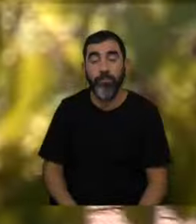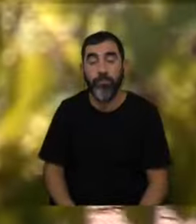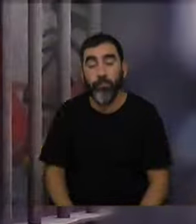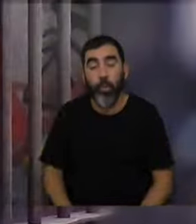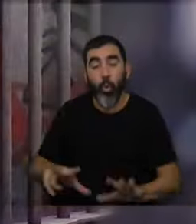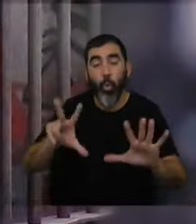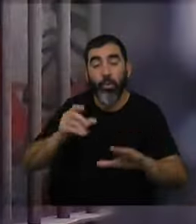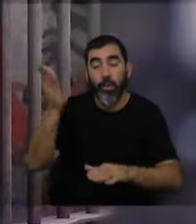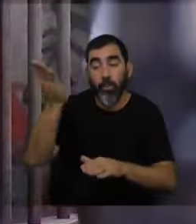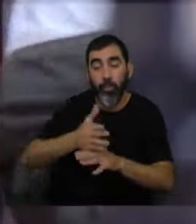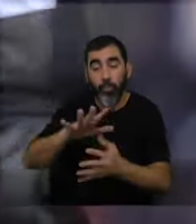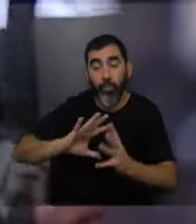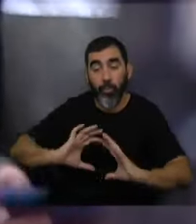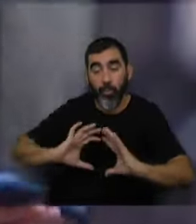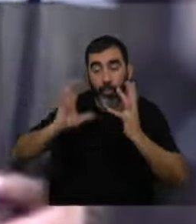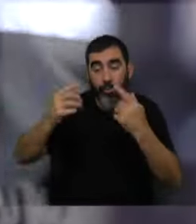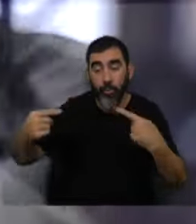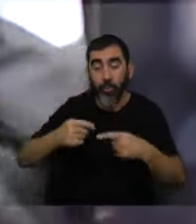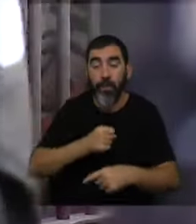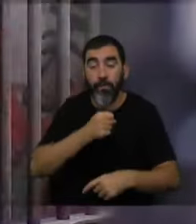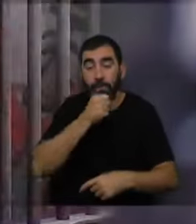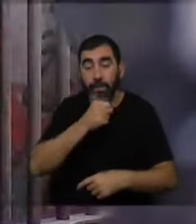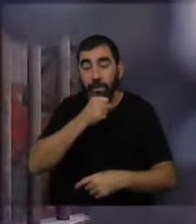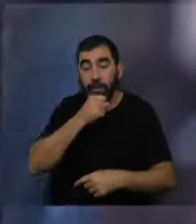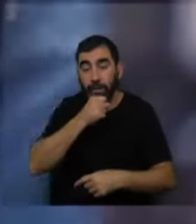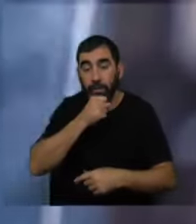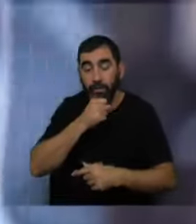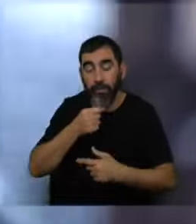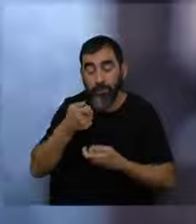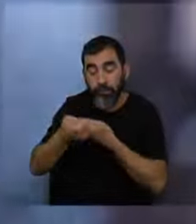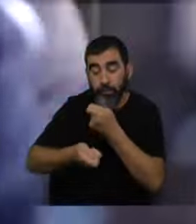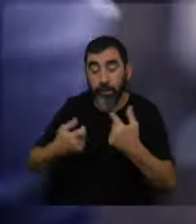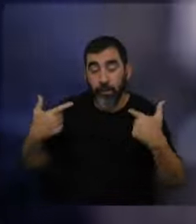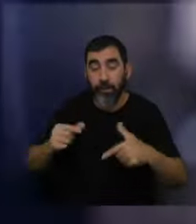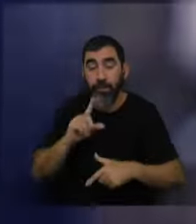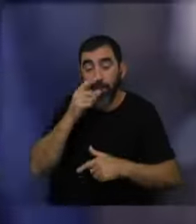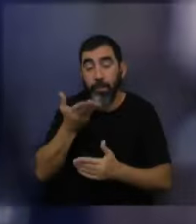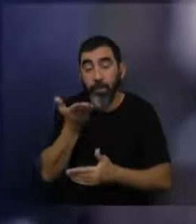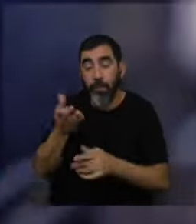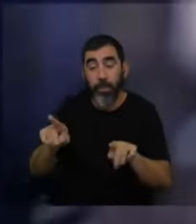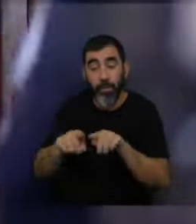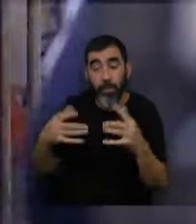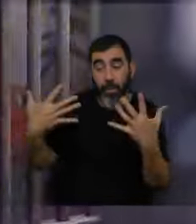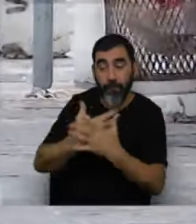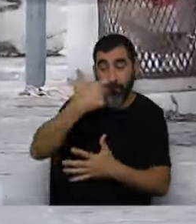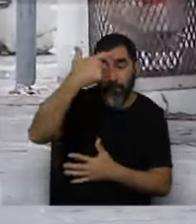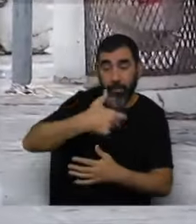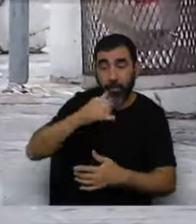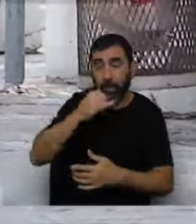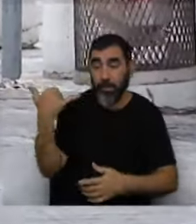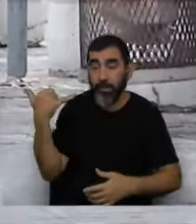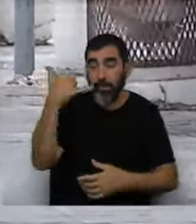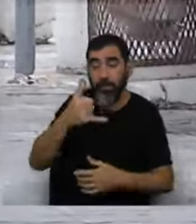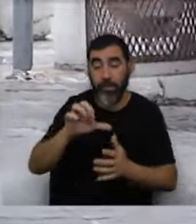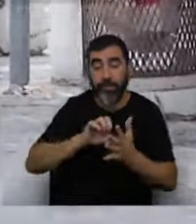80% de los casos de violencia hacia la vejez de los que intervino la intendencia de Montevideo fue apedido de las propias víctimas que se comunicaron con el